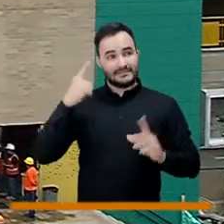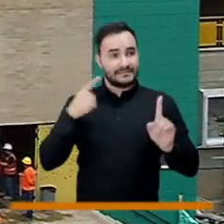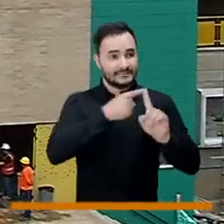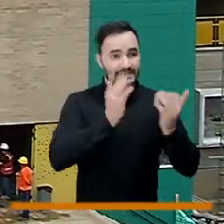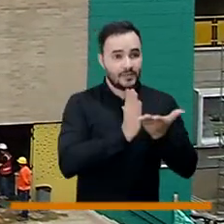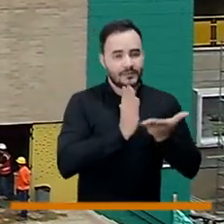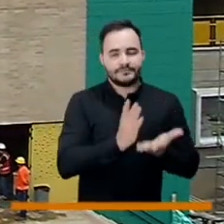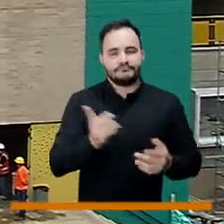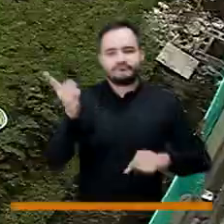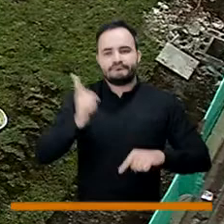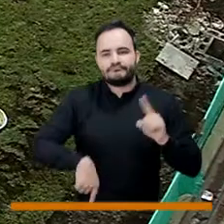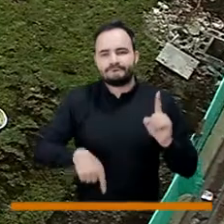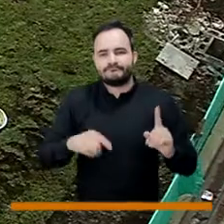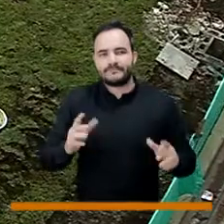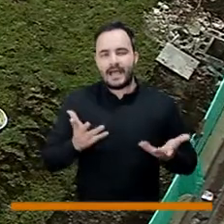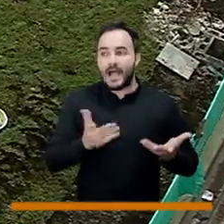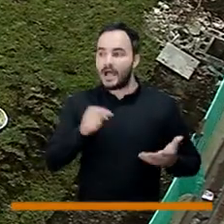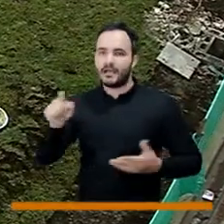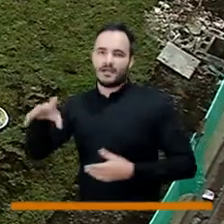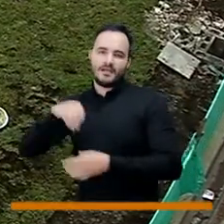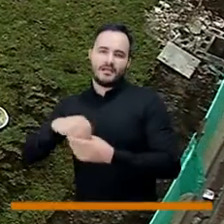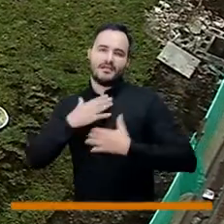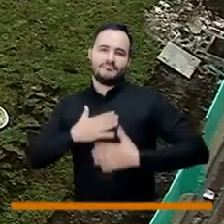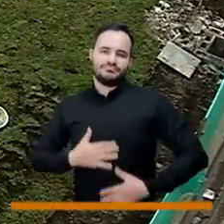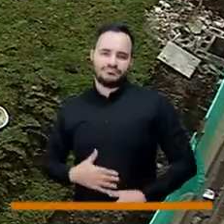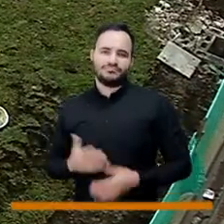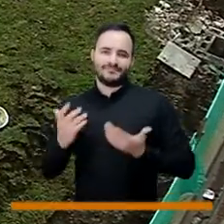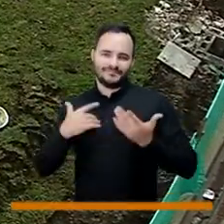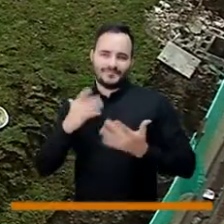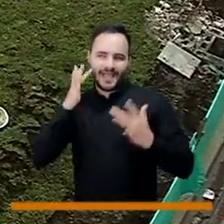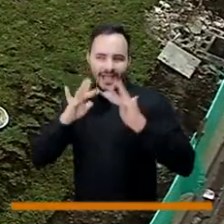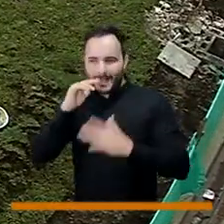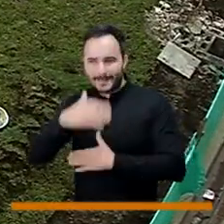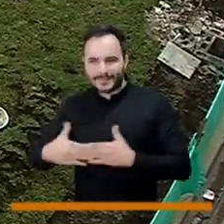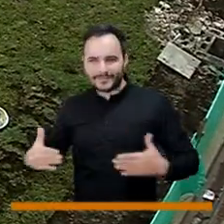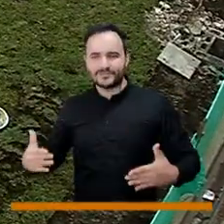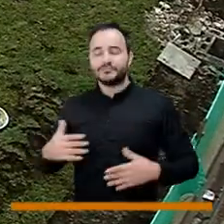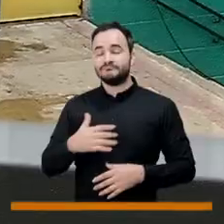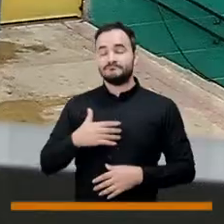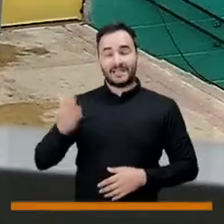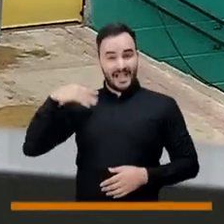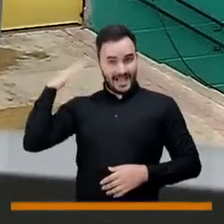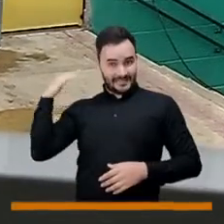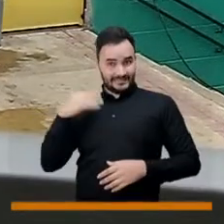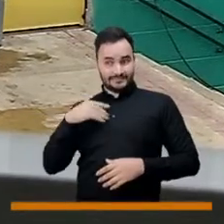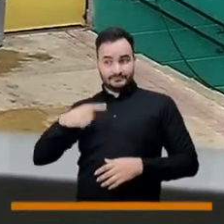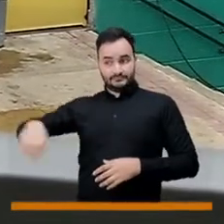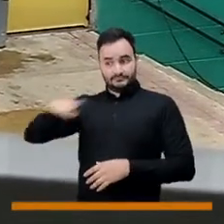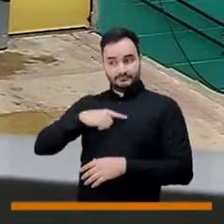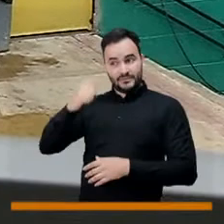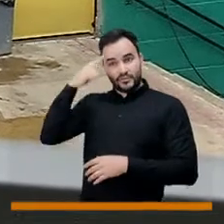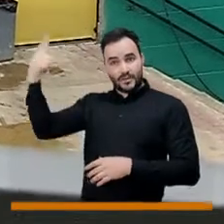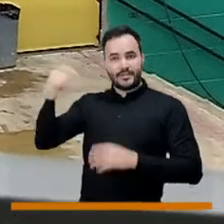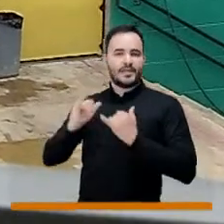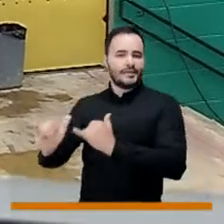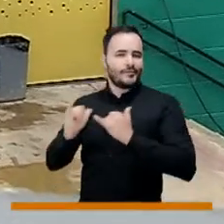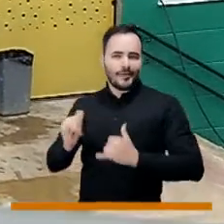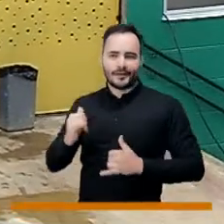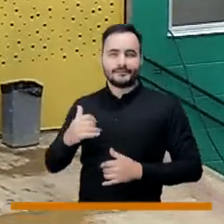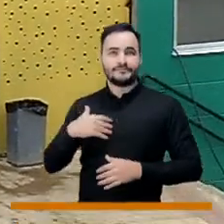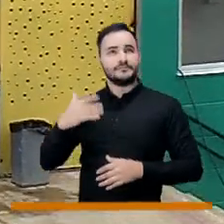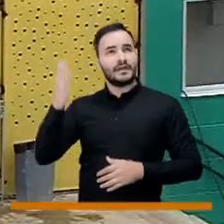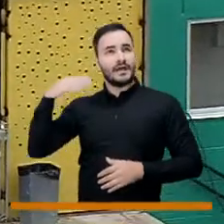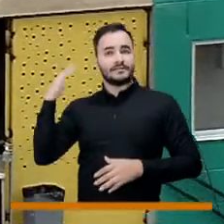pero que además de eso ha sido una lucha nuestra desde nuestro primer periodo que llegamos al concejo de medellín desde el año